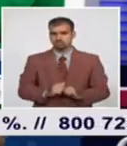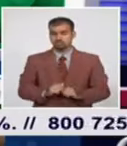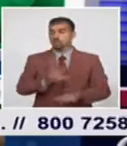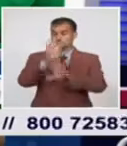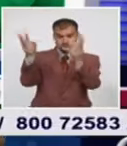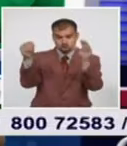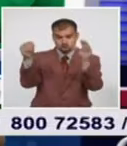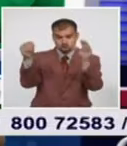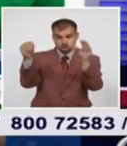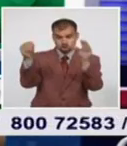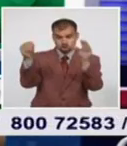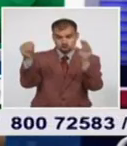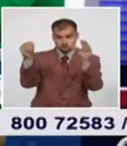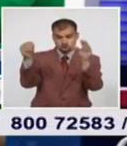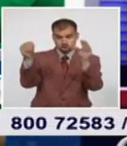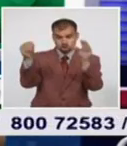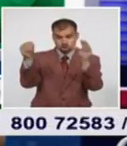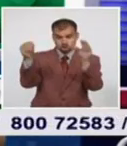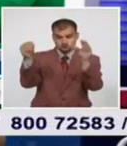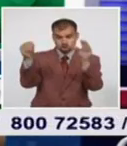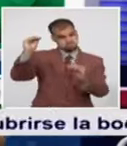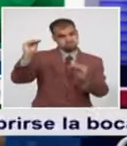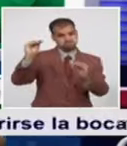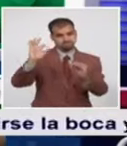masculino discretamente superior,